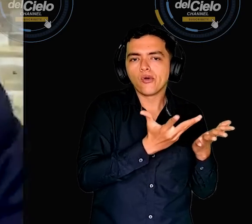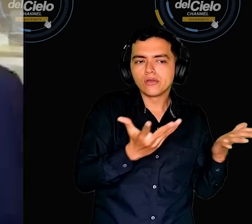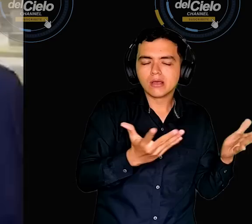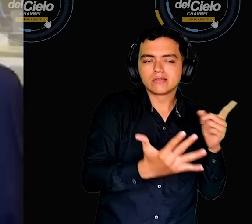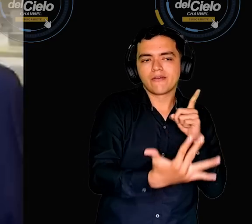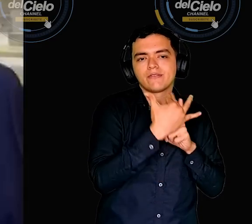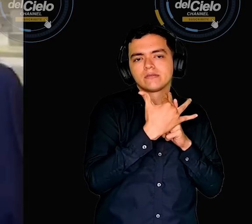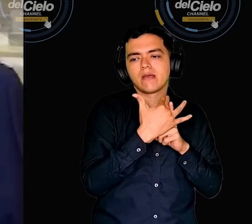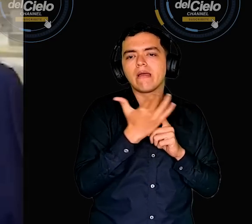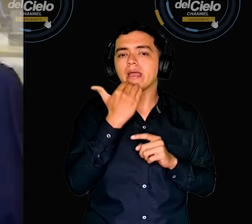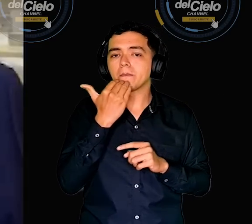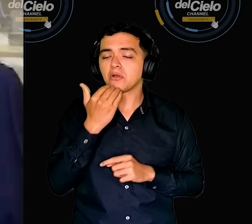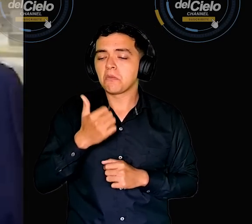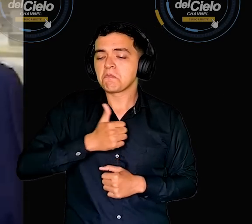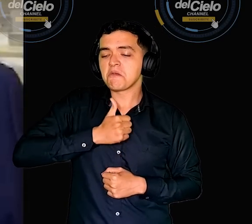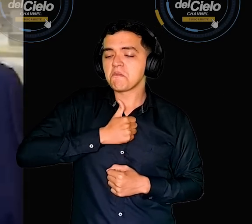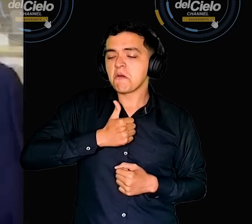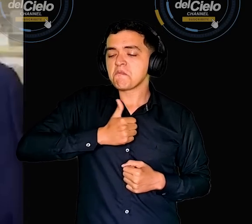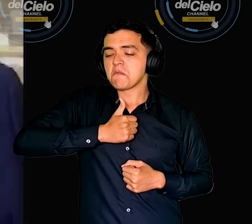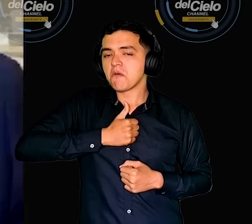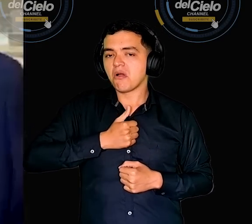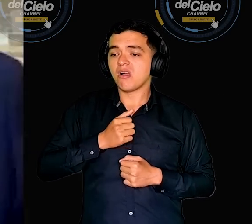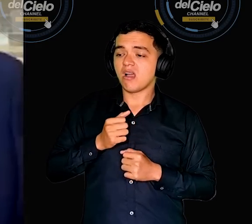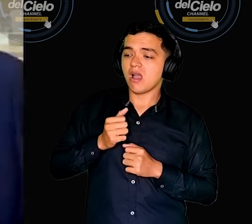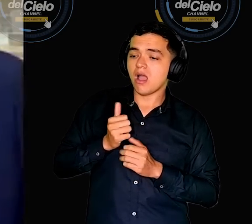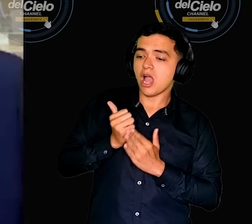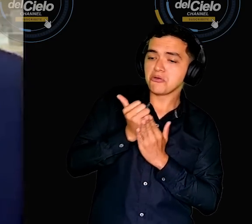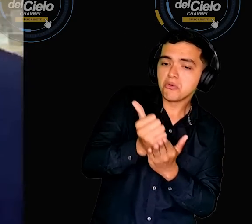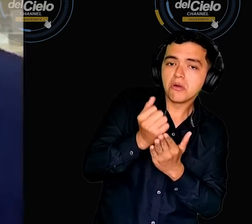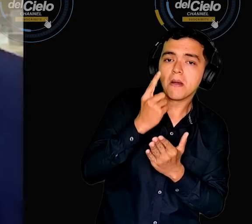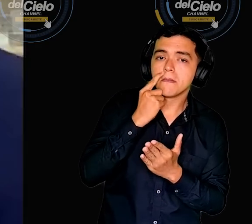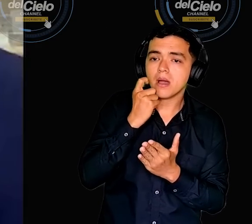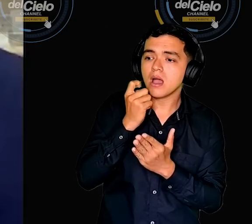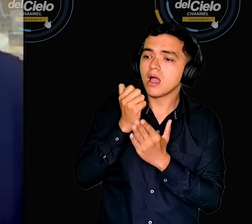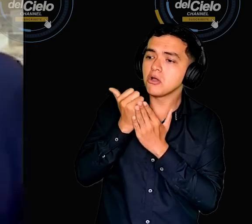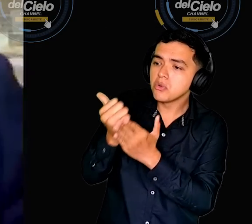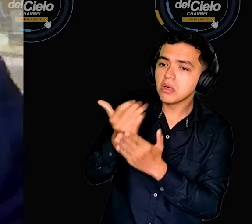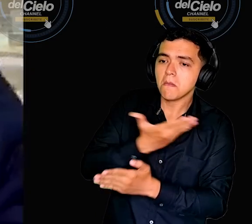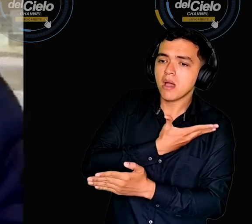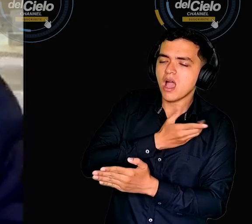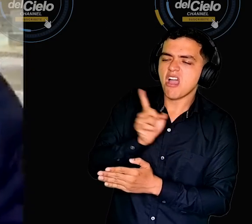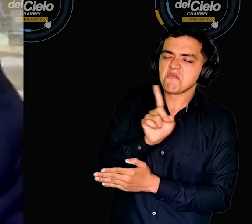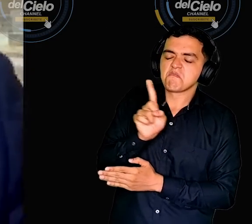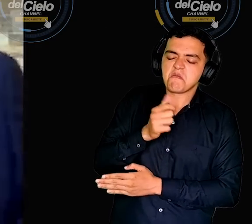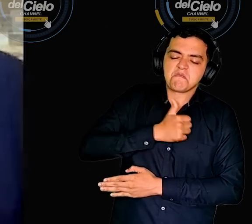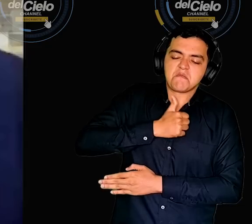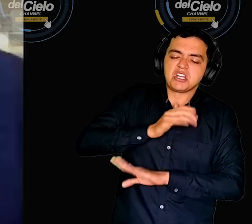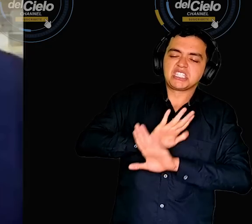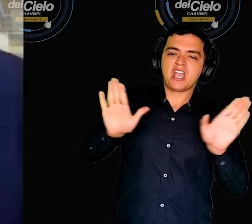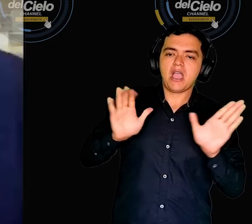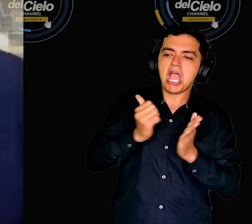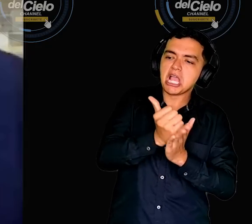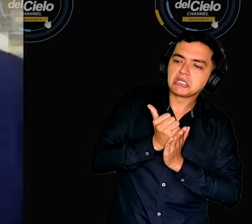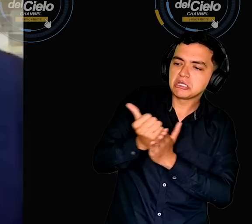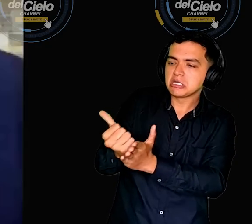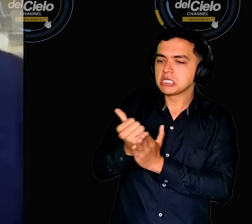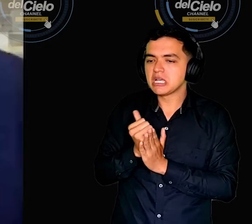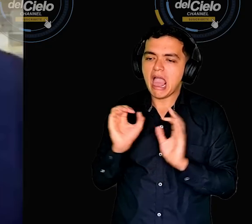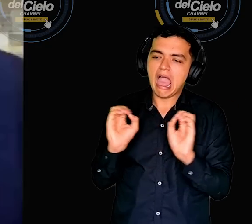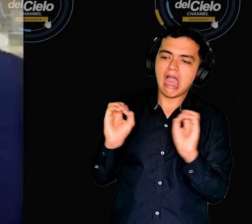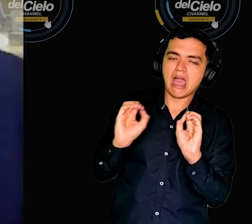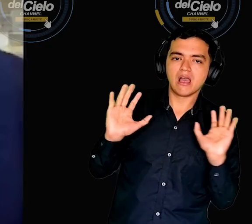Construimos con los ingredientes, con el proyecto, con la voluntad, con el propósito de alcanzar lo